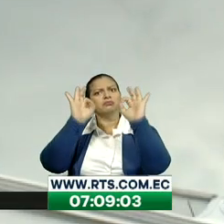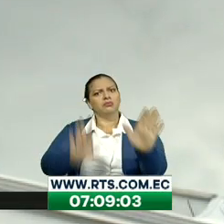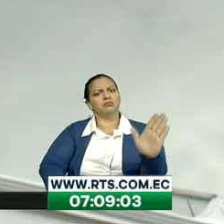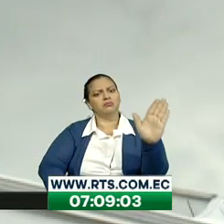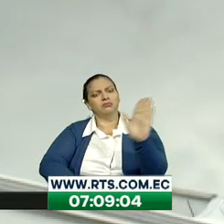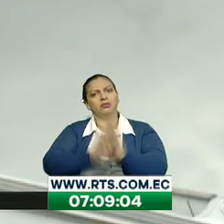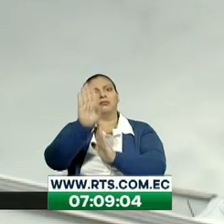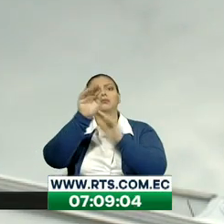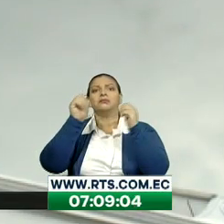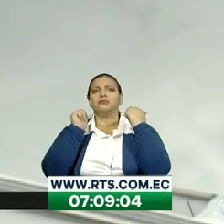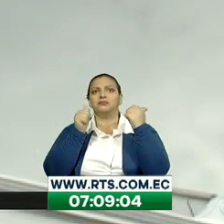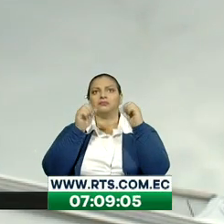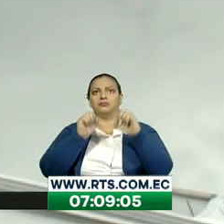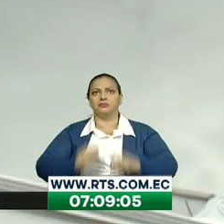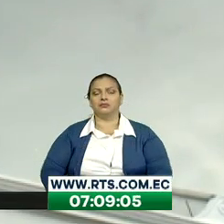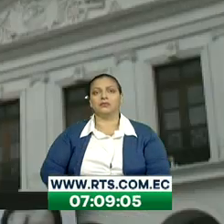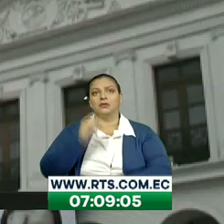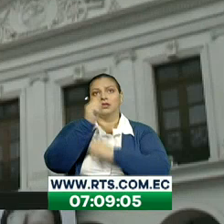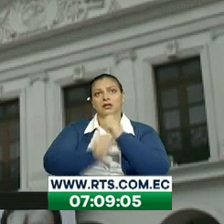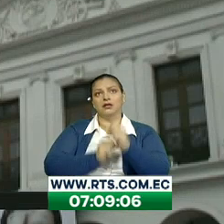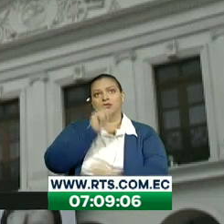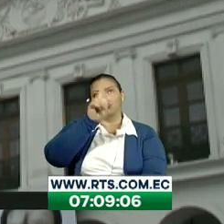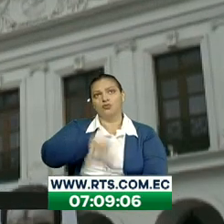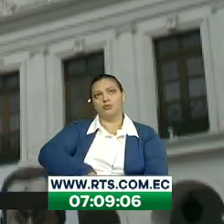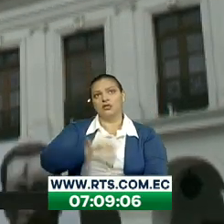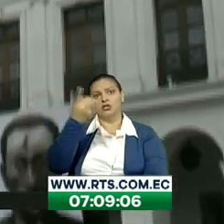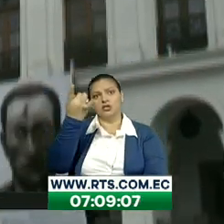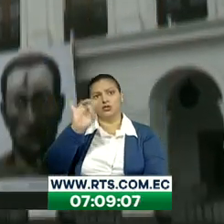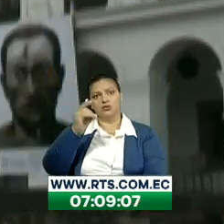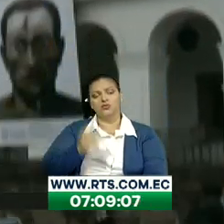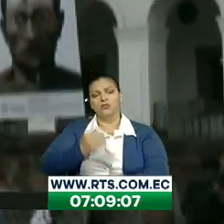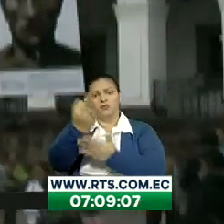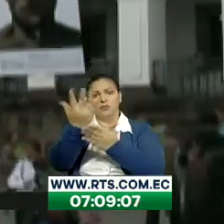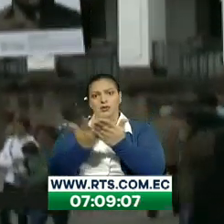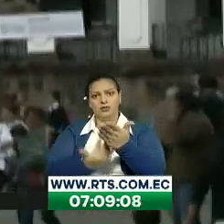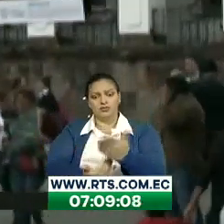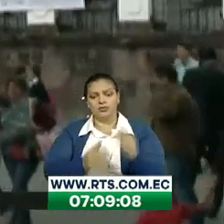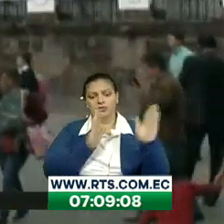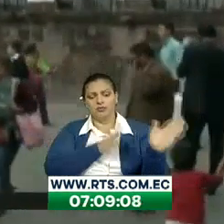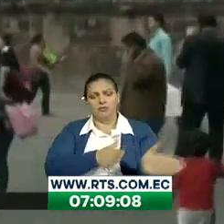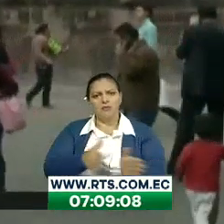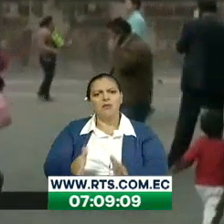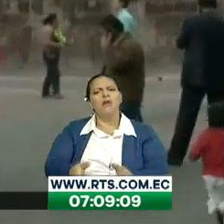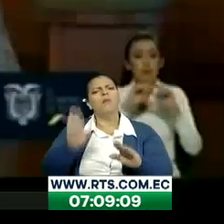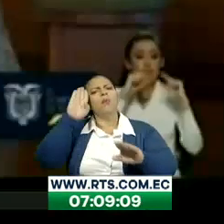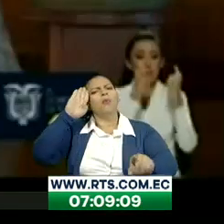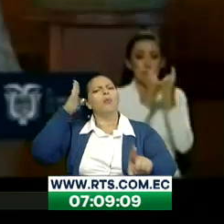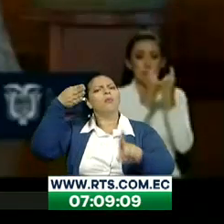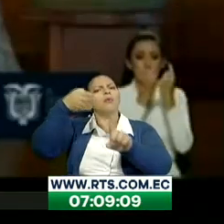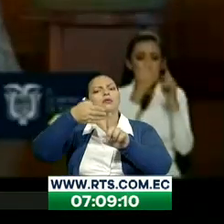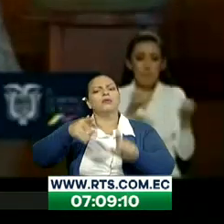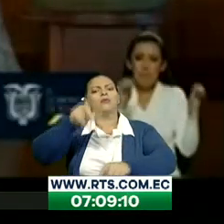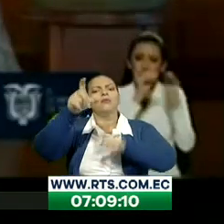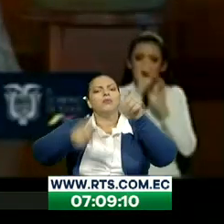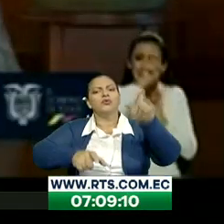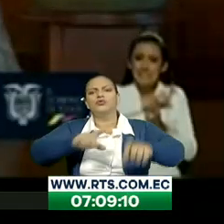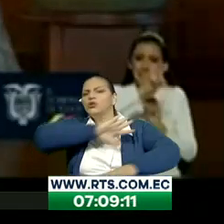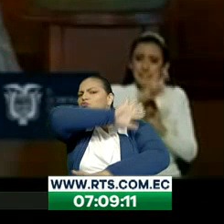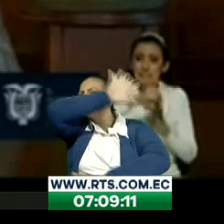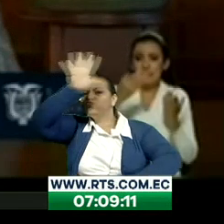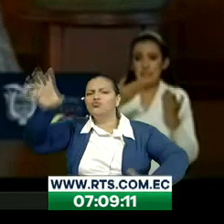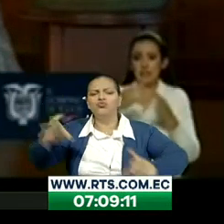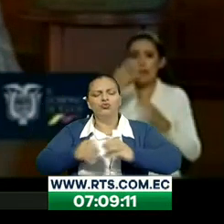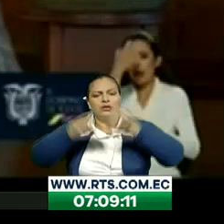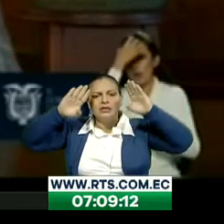año, dijo que se planificó en función de la atención de todos los ecuatorianos, especialmente los más necesitados. Continuaremos defendiendo el derecho a la